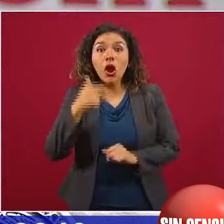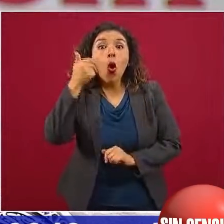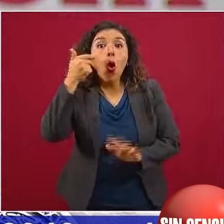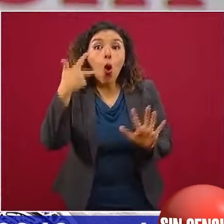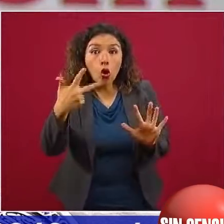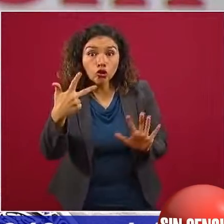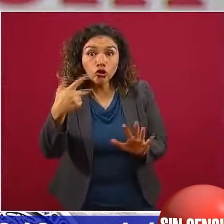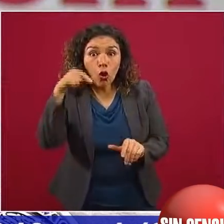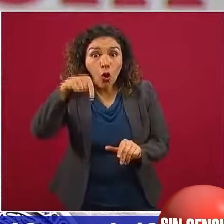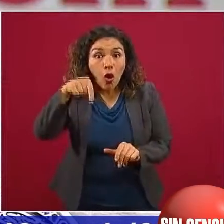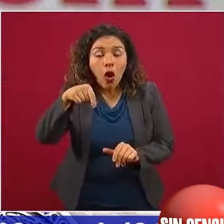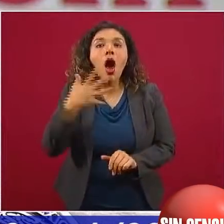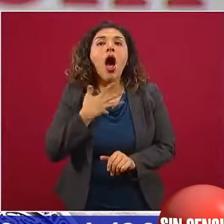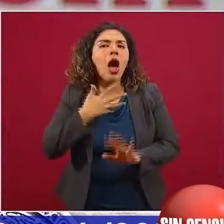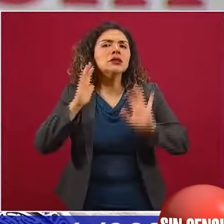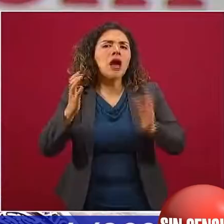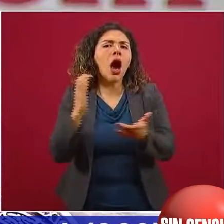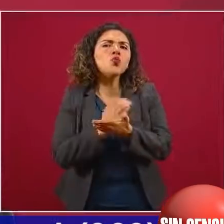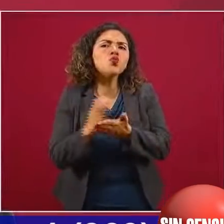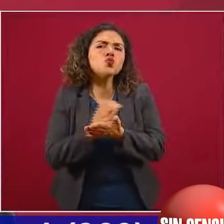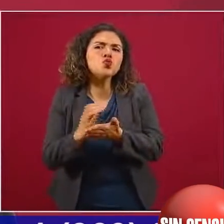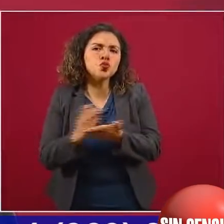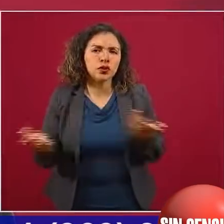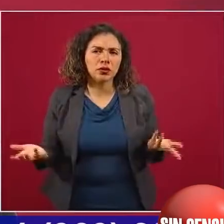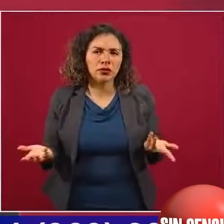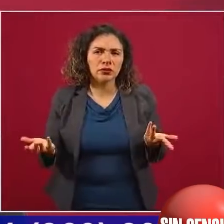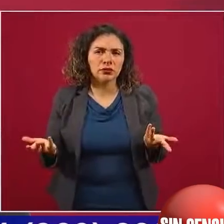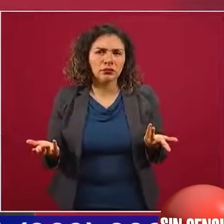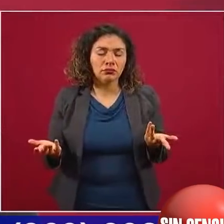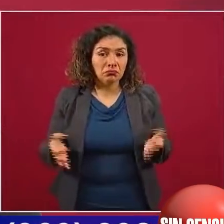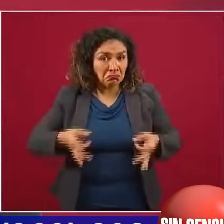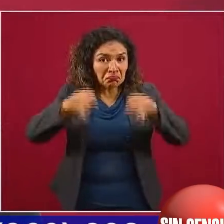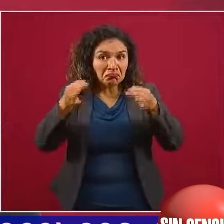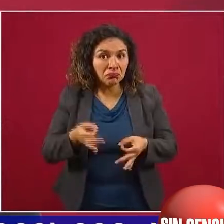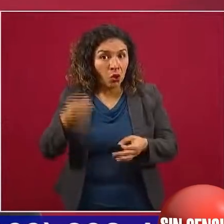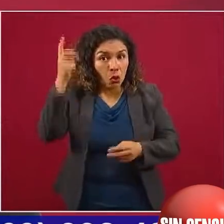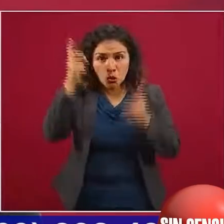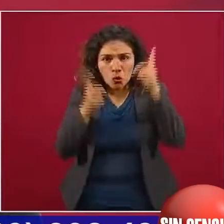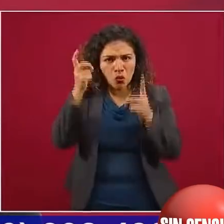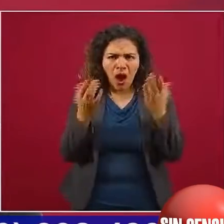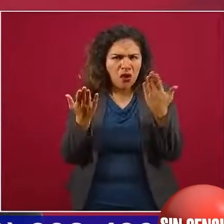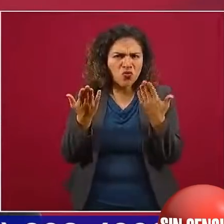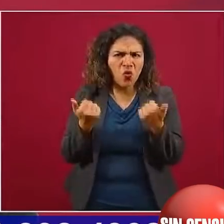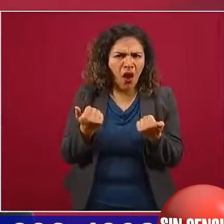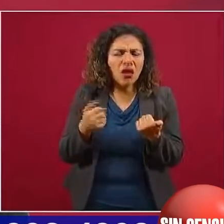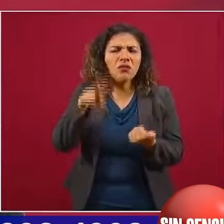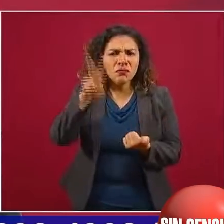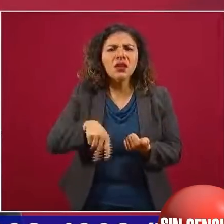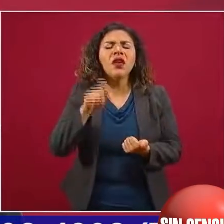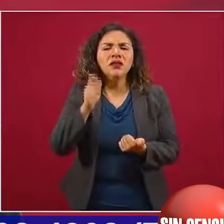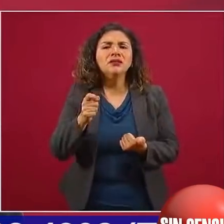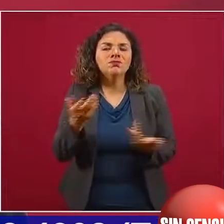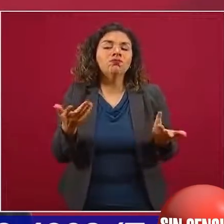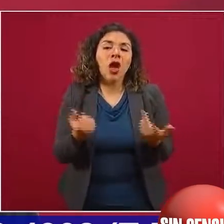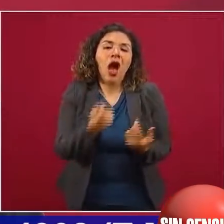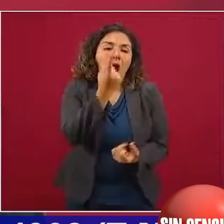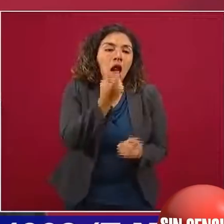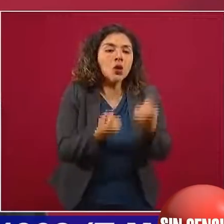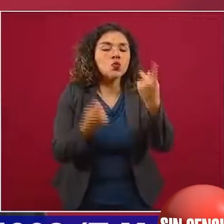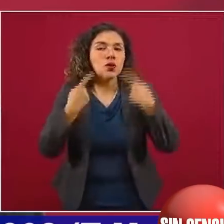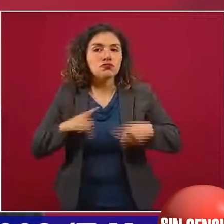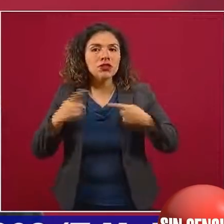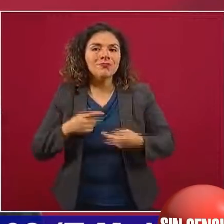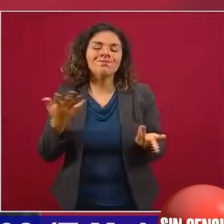COVID ya se recuperaron. No hay duda que desafortunadamente algunas personas